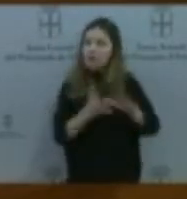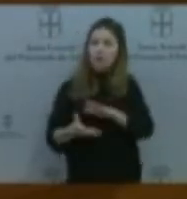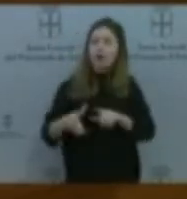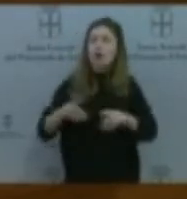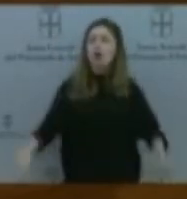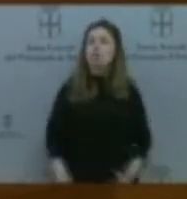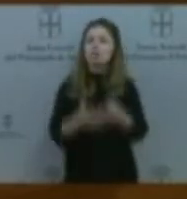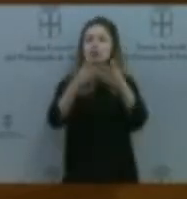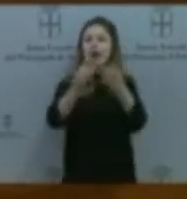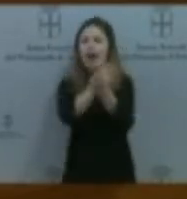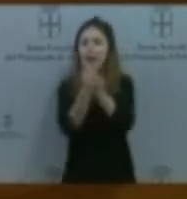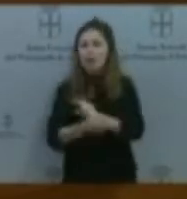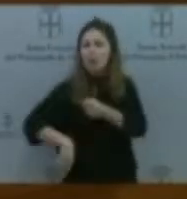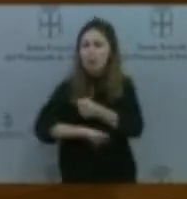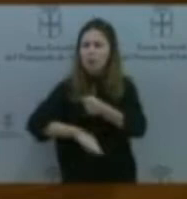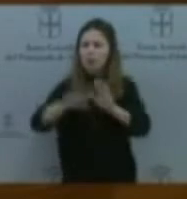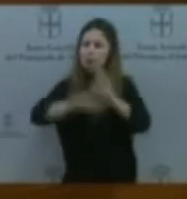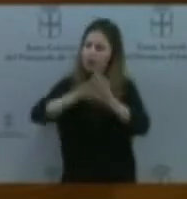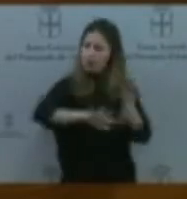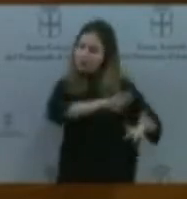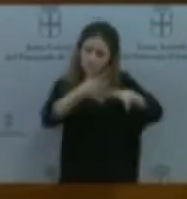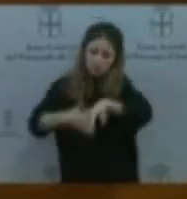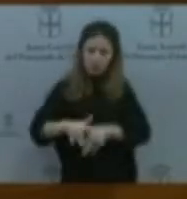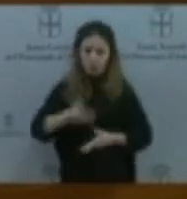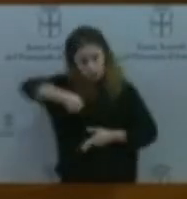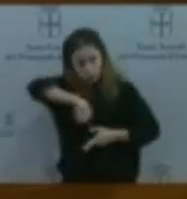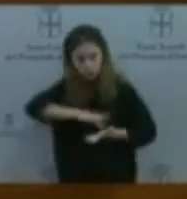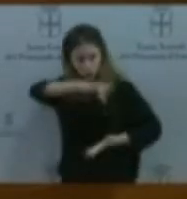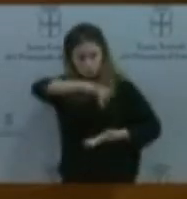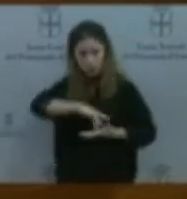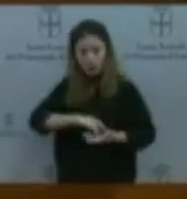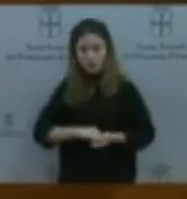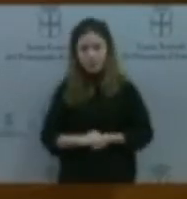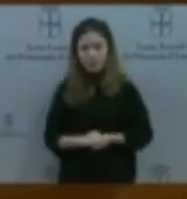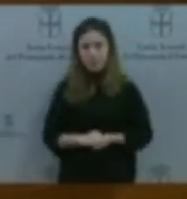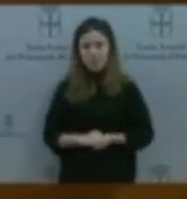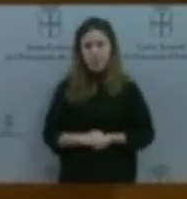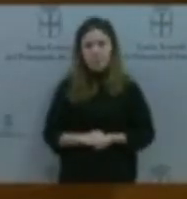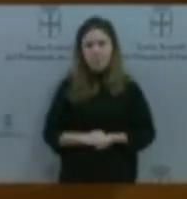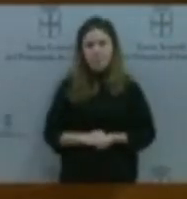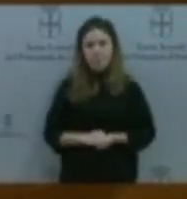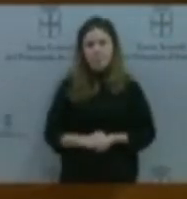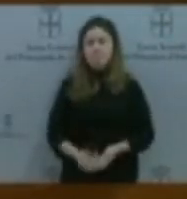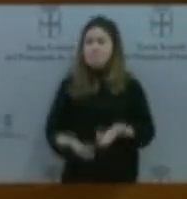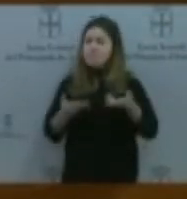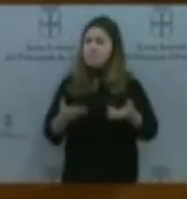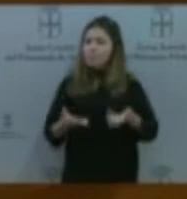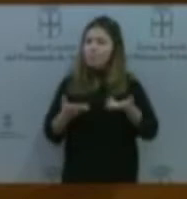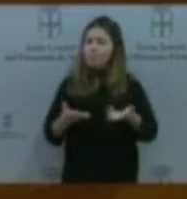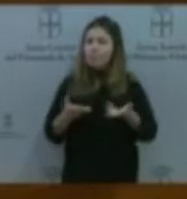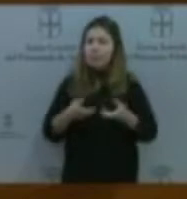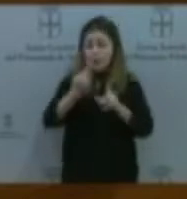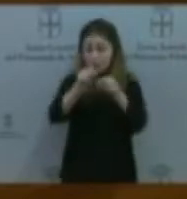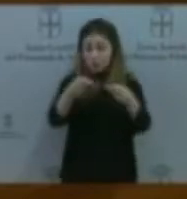transformación. En ese sentido, lo importante cuando estamos hablando de estos presupuestos, lo hemos hablado también varias veces, ustedes lo han